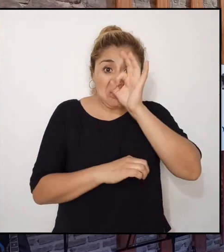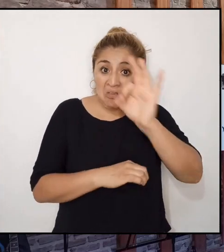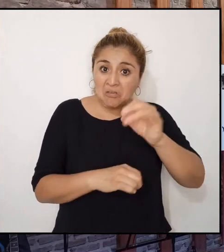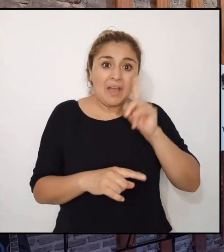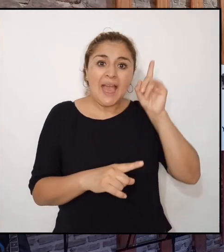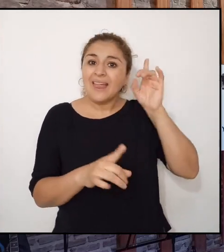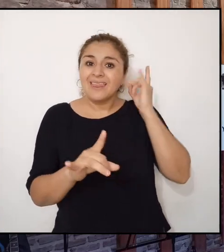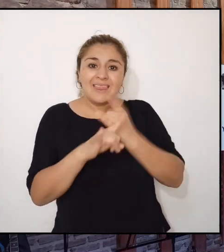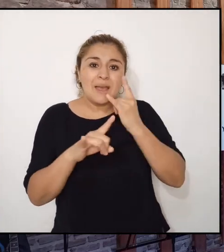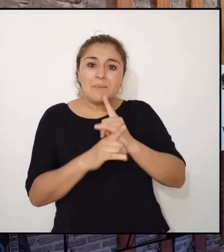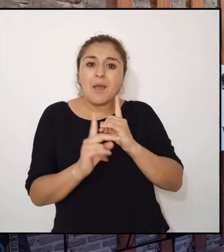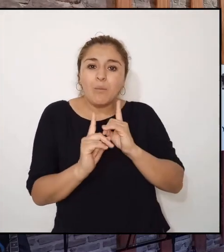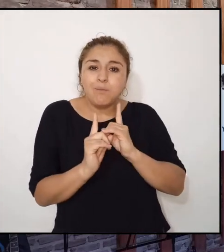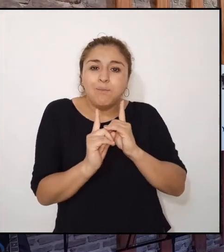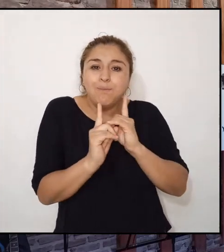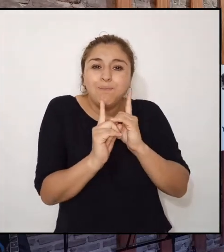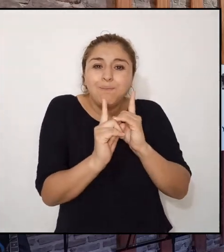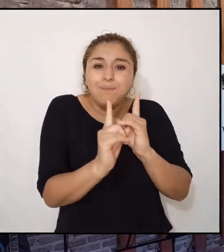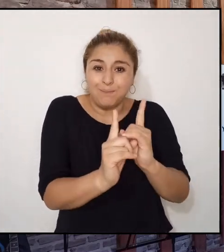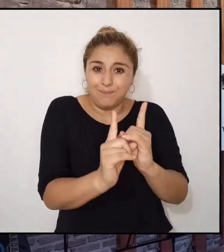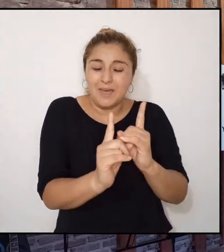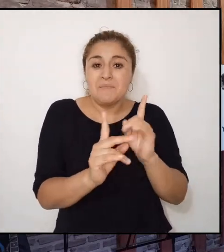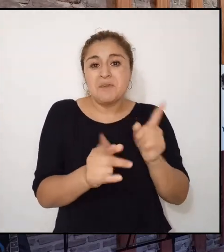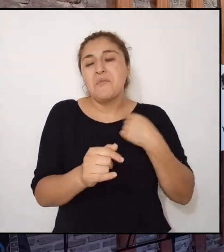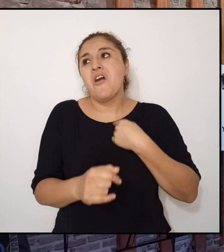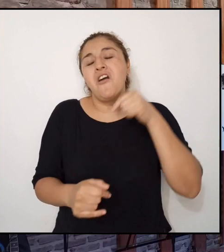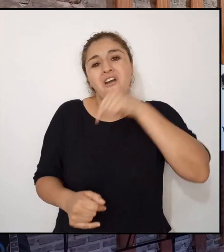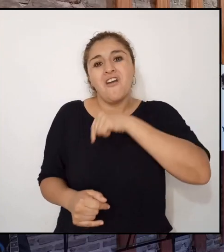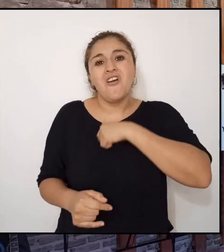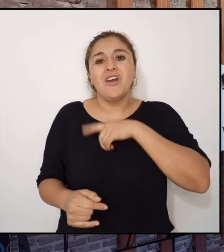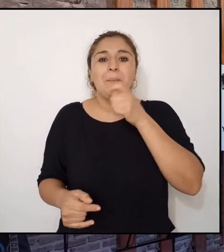de constante cambio, los precios cambian.